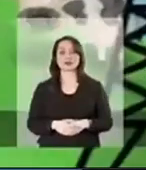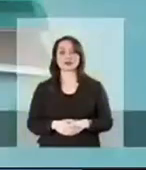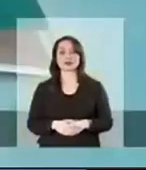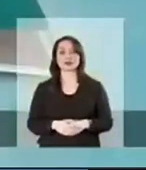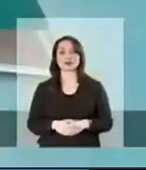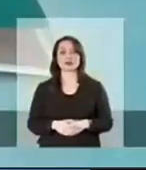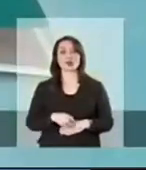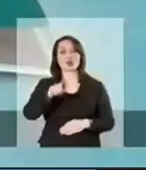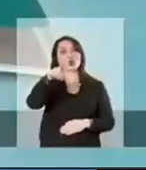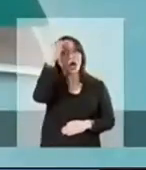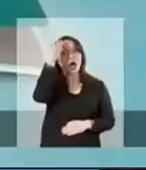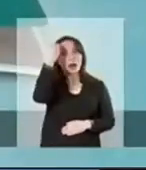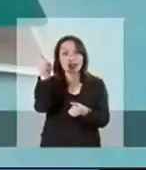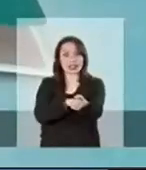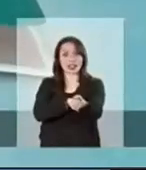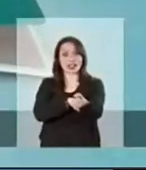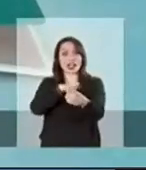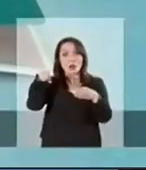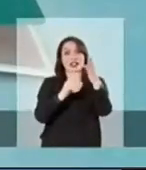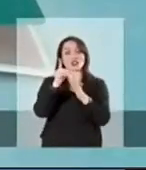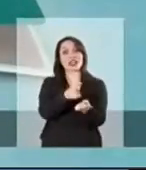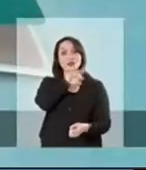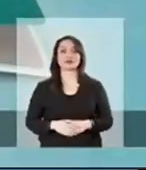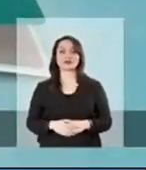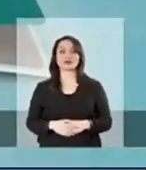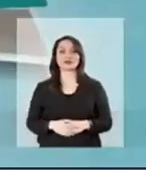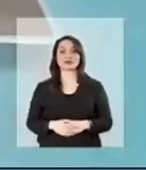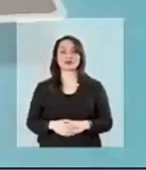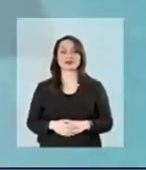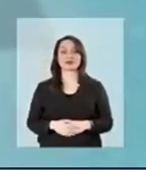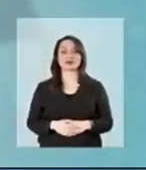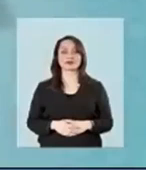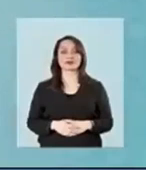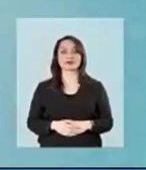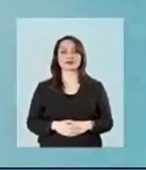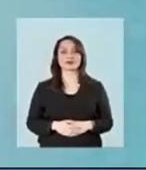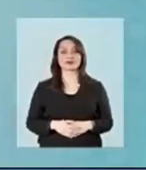Conoce tu energía y sé parte del desarrollo energético de Chile.